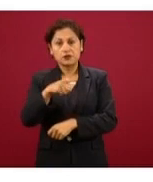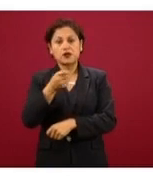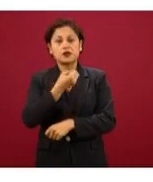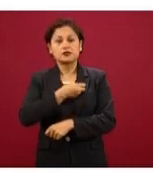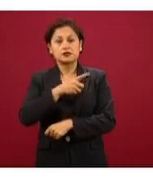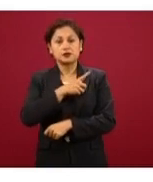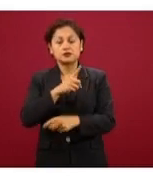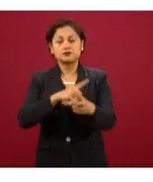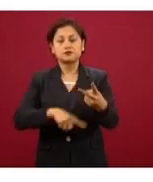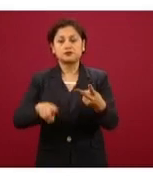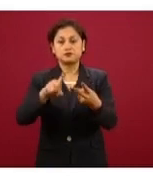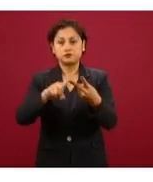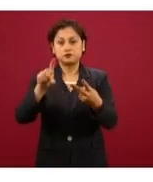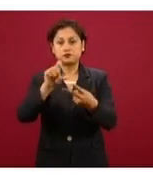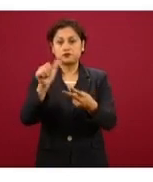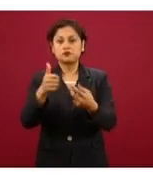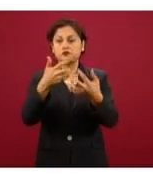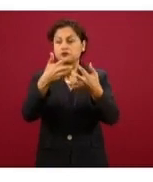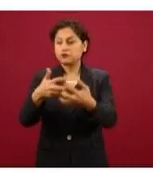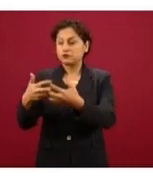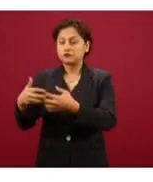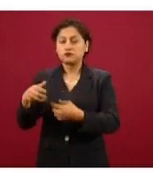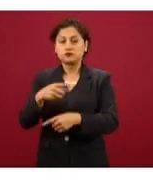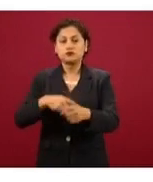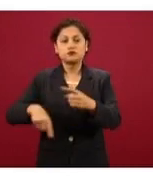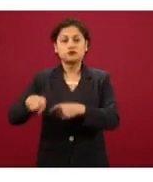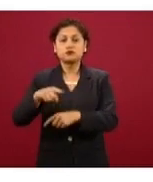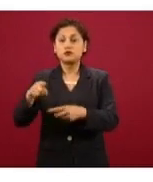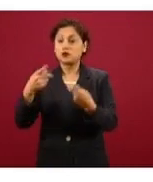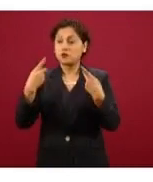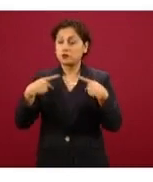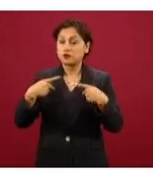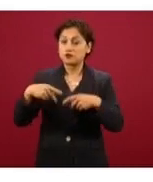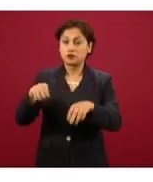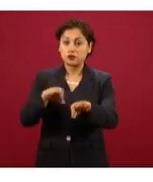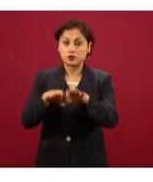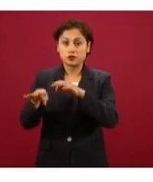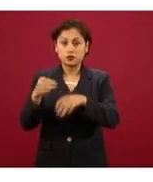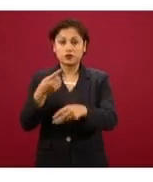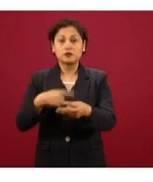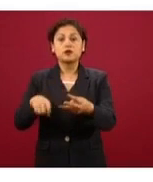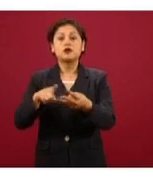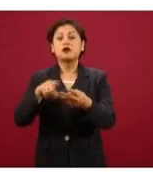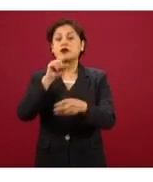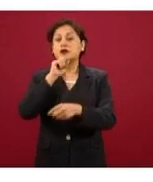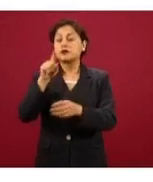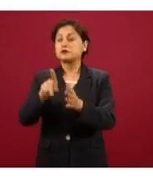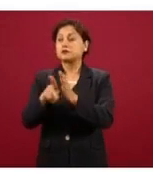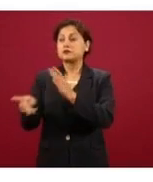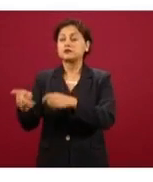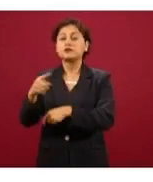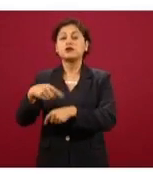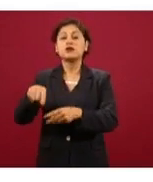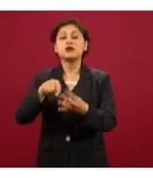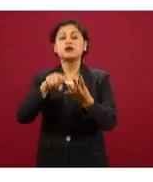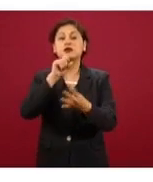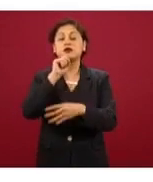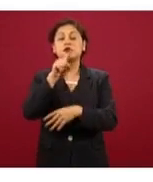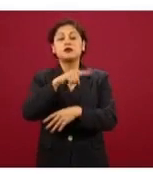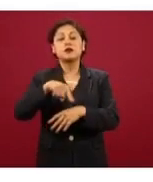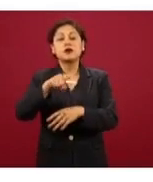el equipamiento, el personal de salud, la basificación y la infraestructura. Tenemos